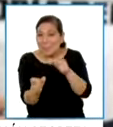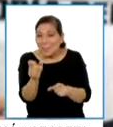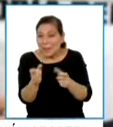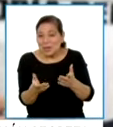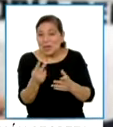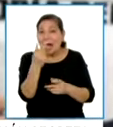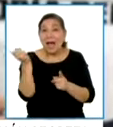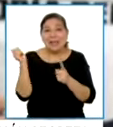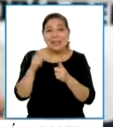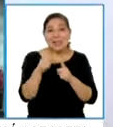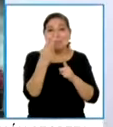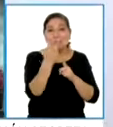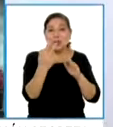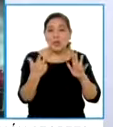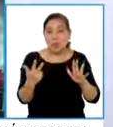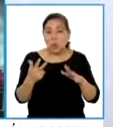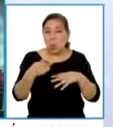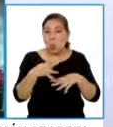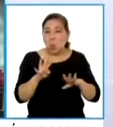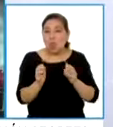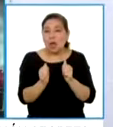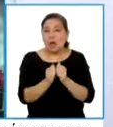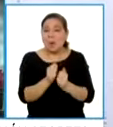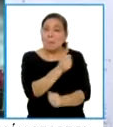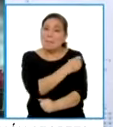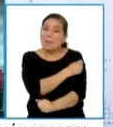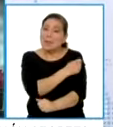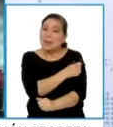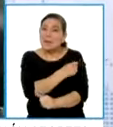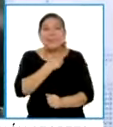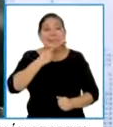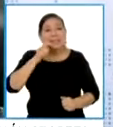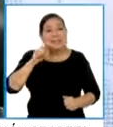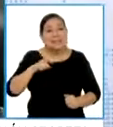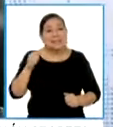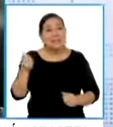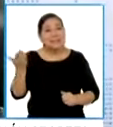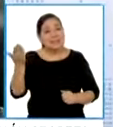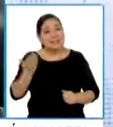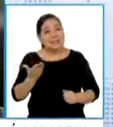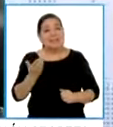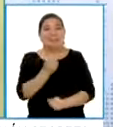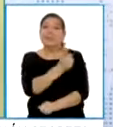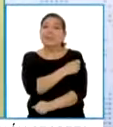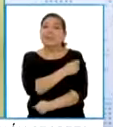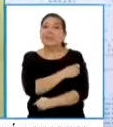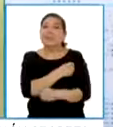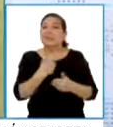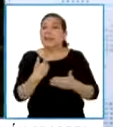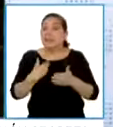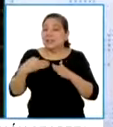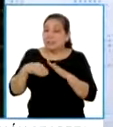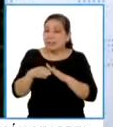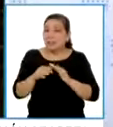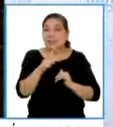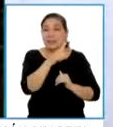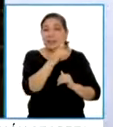al 28 de julio, necesitamos contar con vacunas, pero también necesitamos acelerar el ritmo de vacunación. Debemos superar